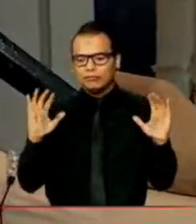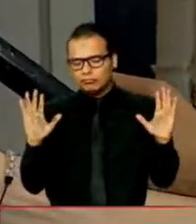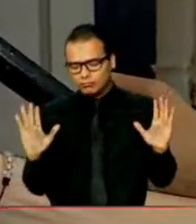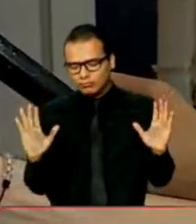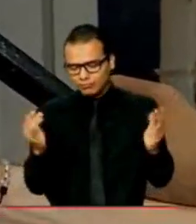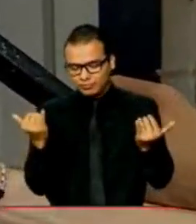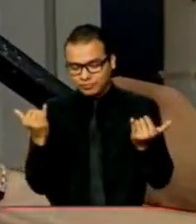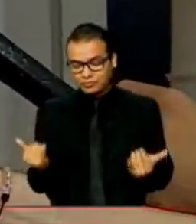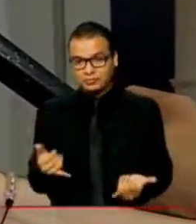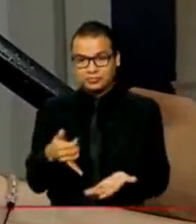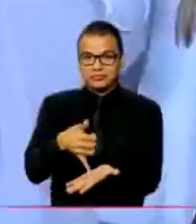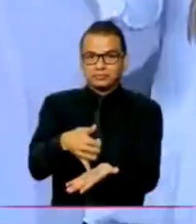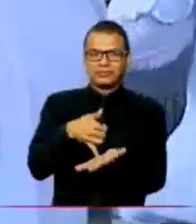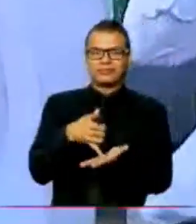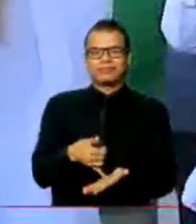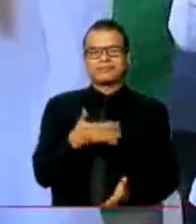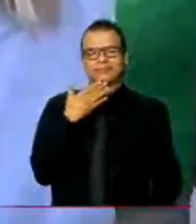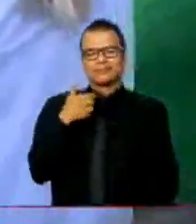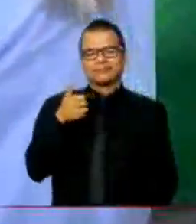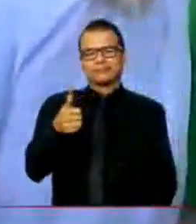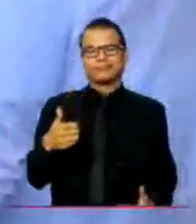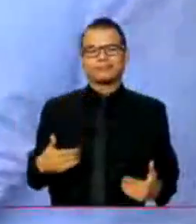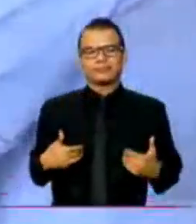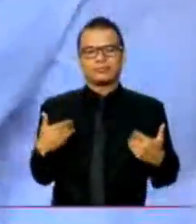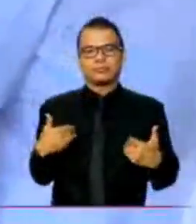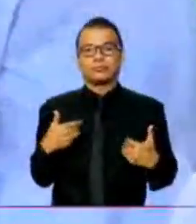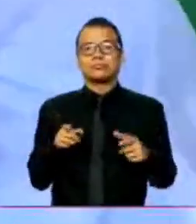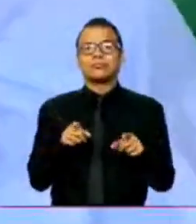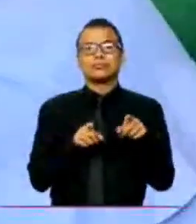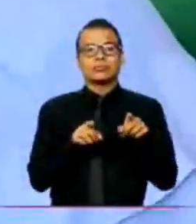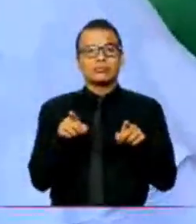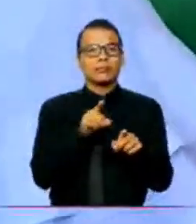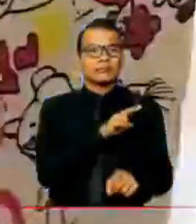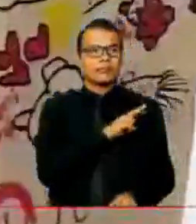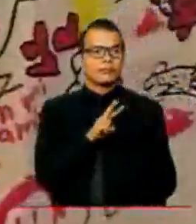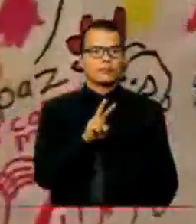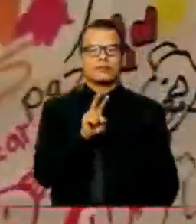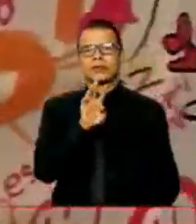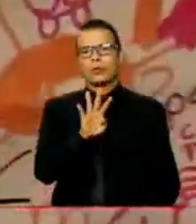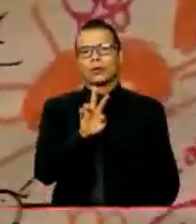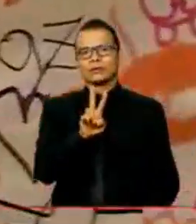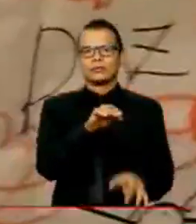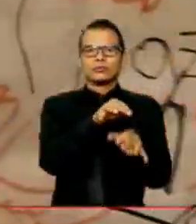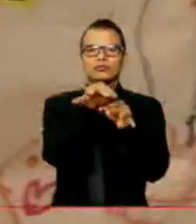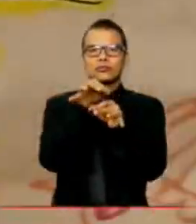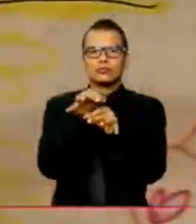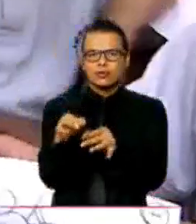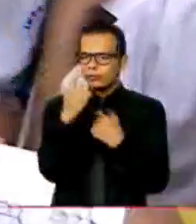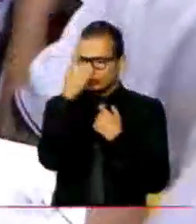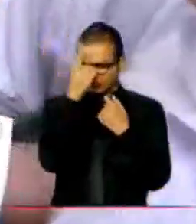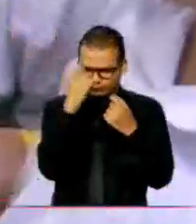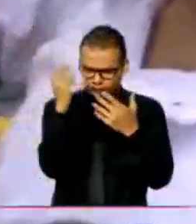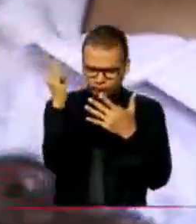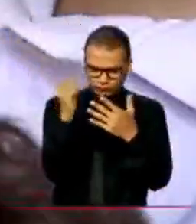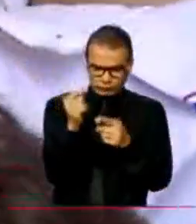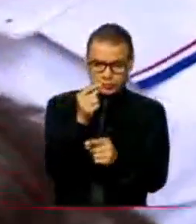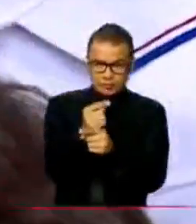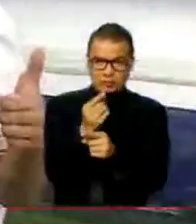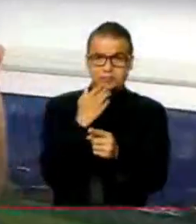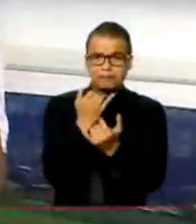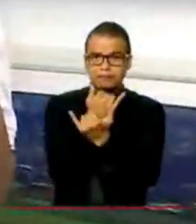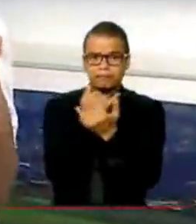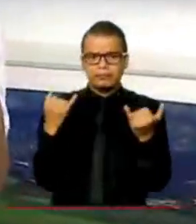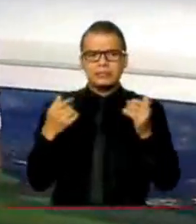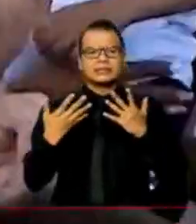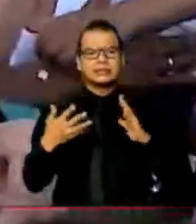este premio en el día de hoy. Los 42 municipios del Valle del Cauca actuaron articuladamente en el desarrollo de estas iniciativas que garantizan el derecho